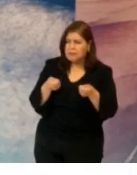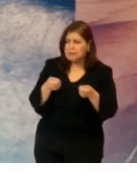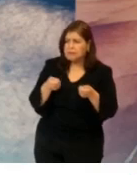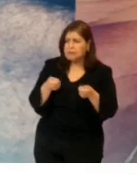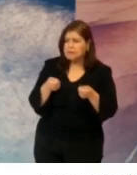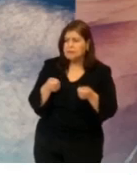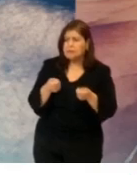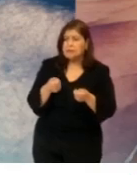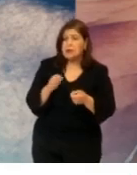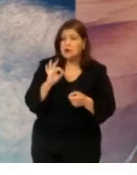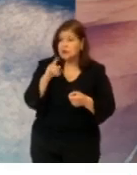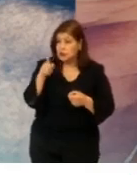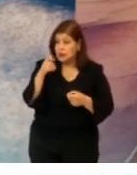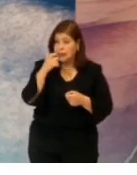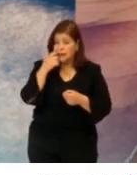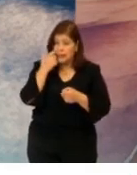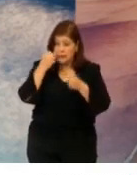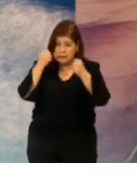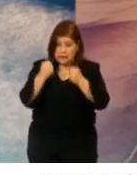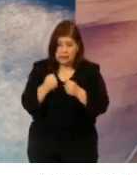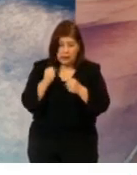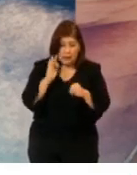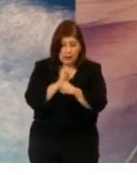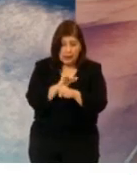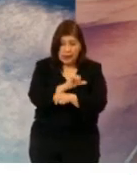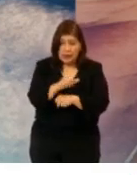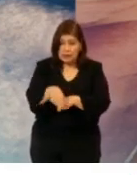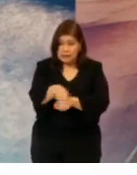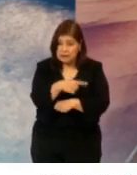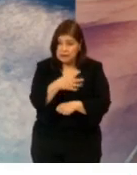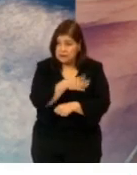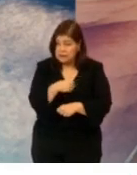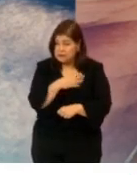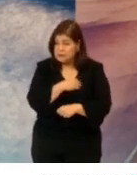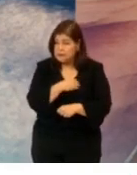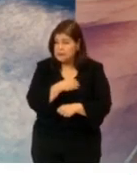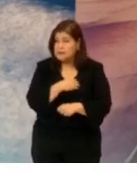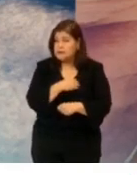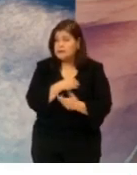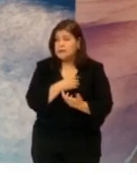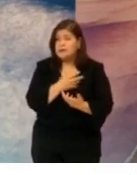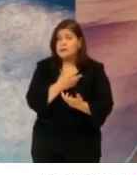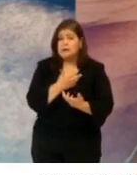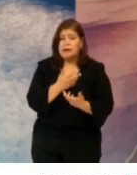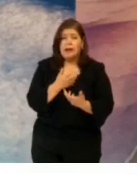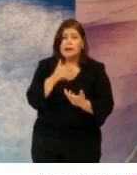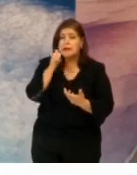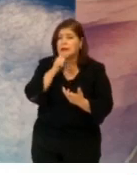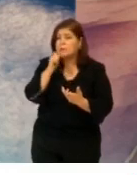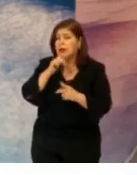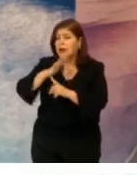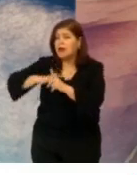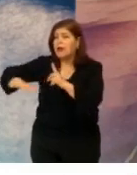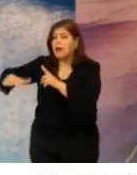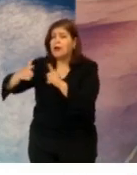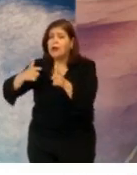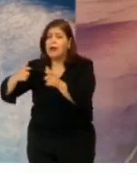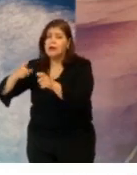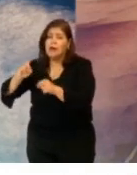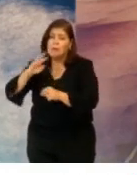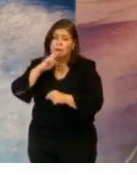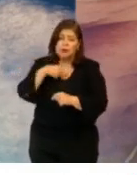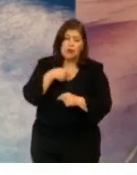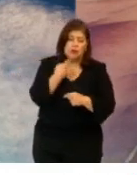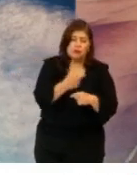para... Si usted quiere darle seguridad a sus hijos, por alguna razón va a estar rodeado de armas, lo mejor es que le enseñe a manejar